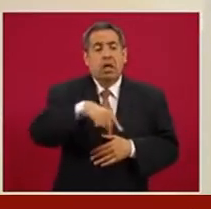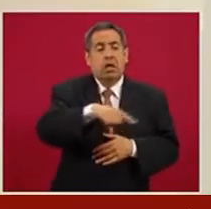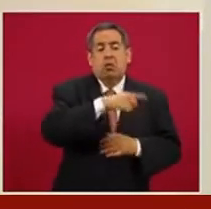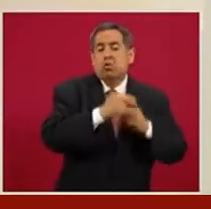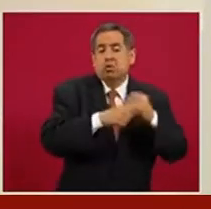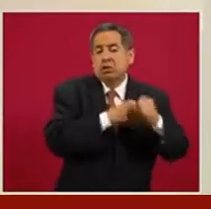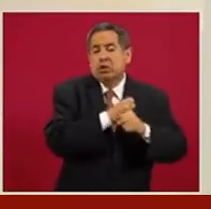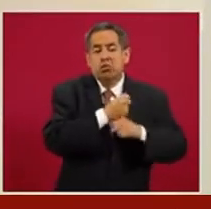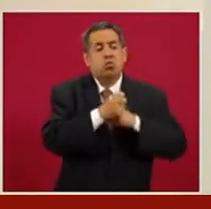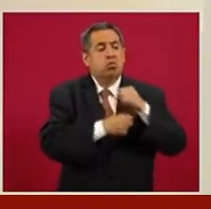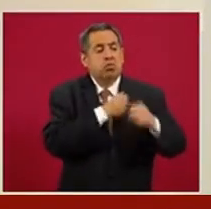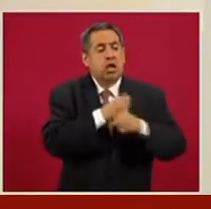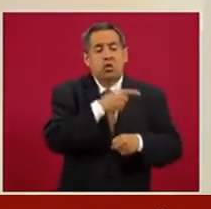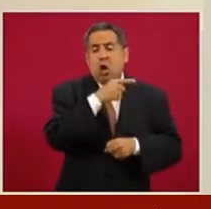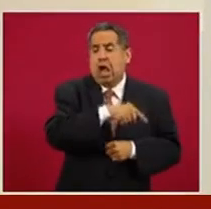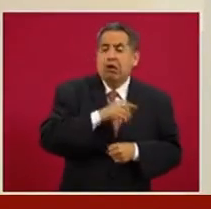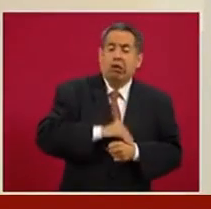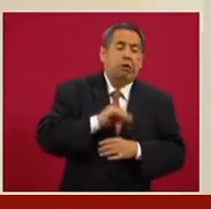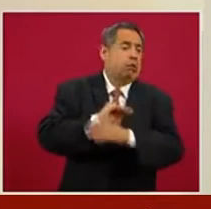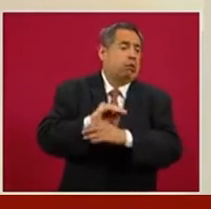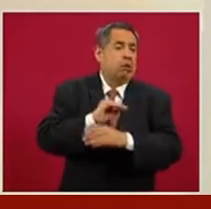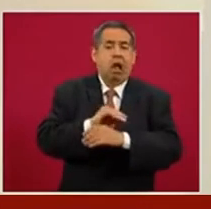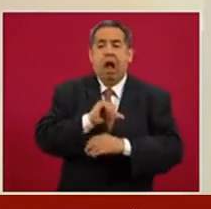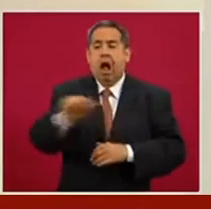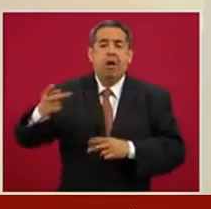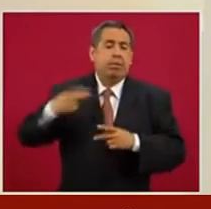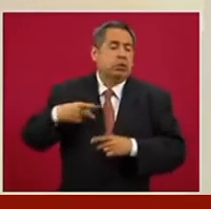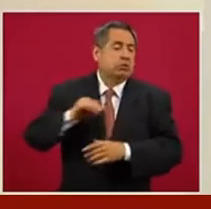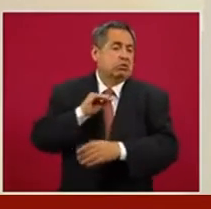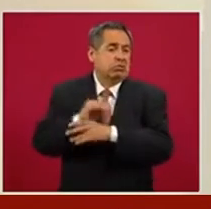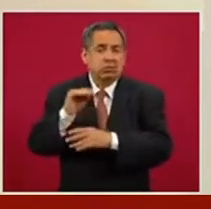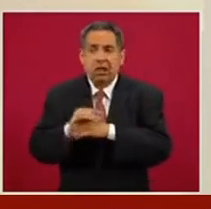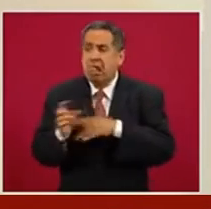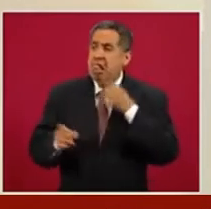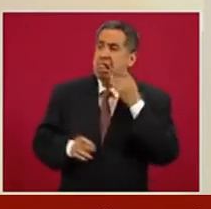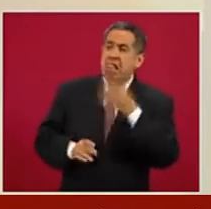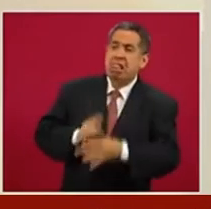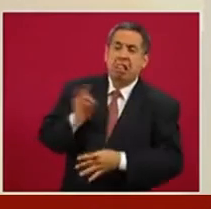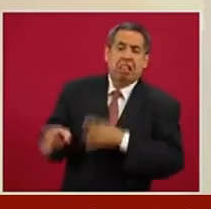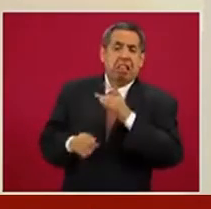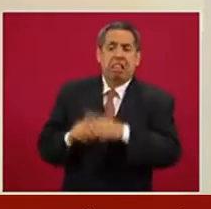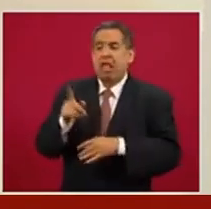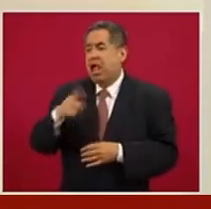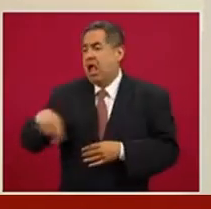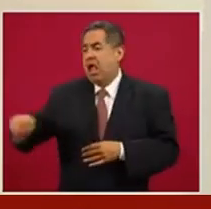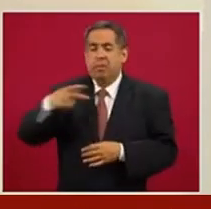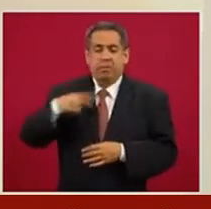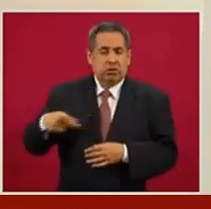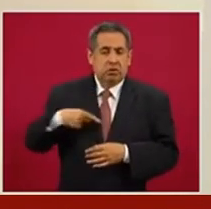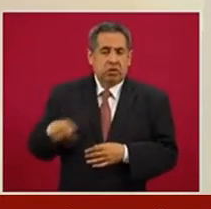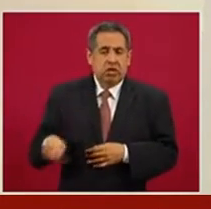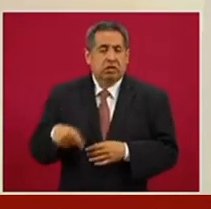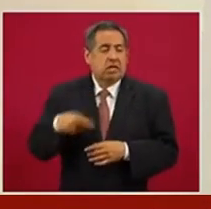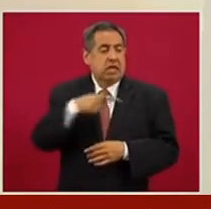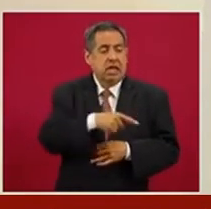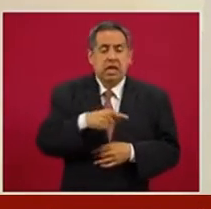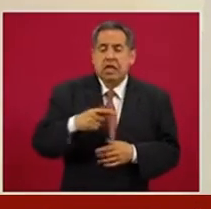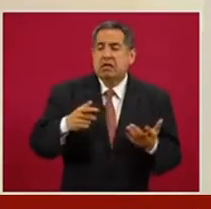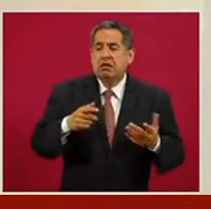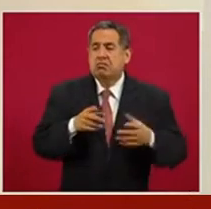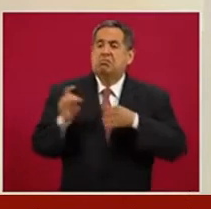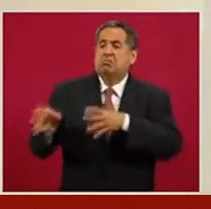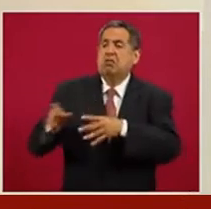infamantes, despreciaron las luchas del pueblo, hicieron campañas de odio y descrédito en contra de los opositores, fueran candidatos